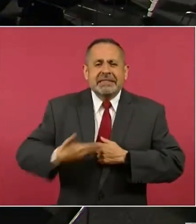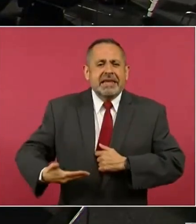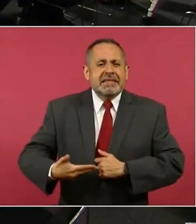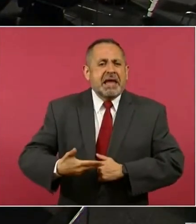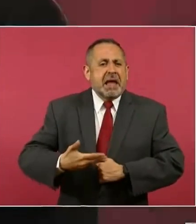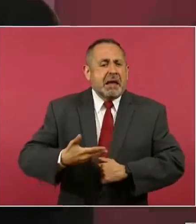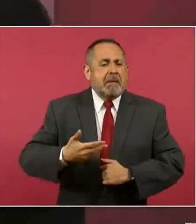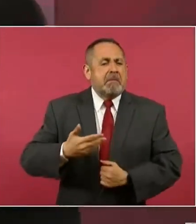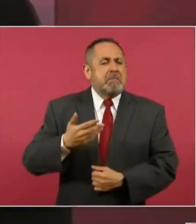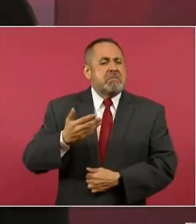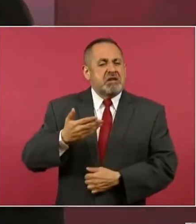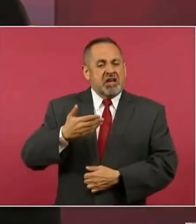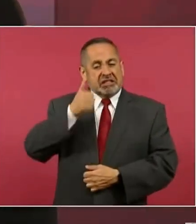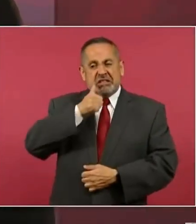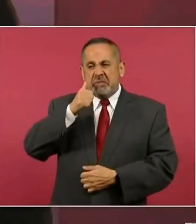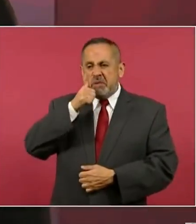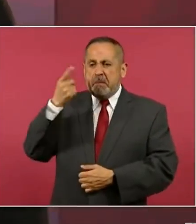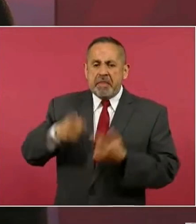¿Cuándo se había visto